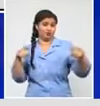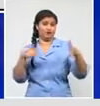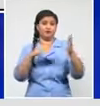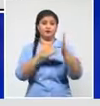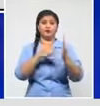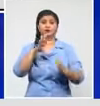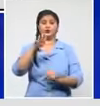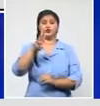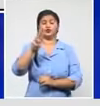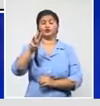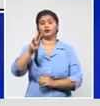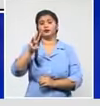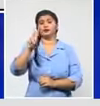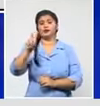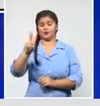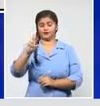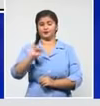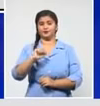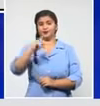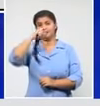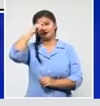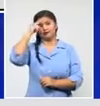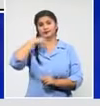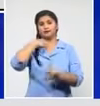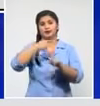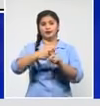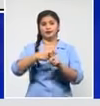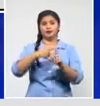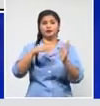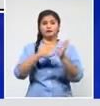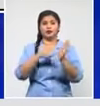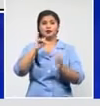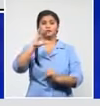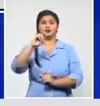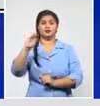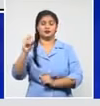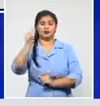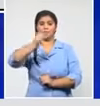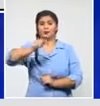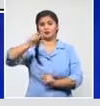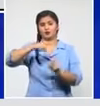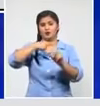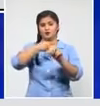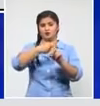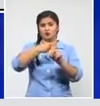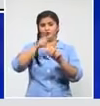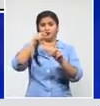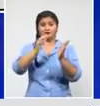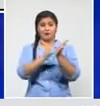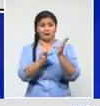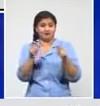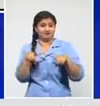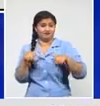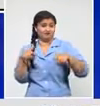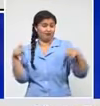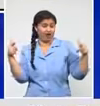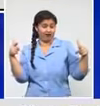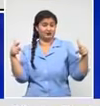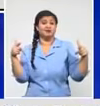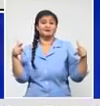1.432, septiembre con 1.600 casos confirmados fue el mes de mayor número de